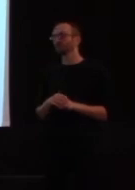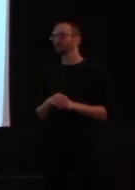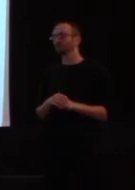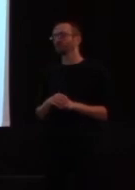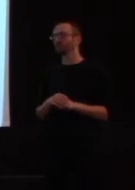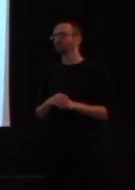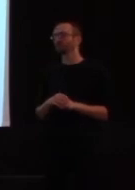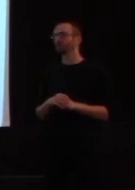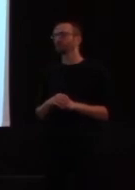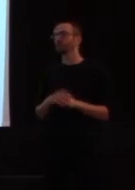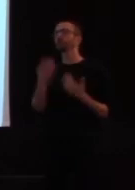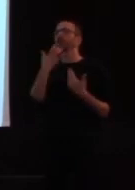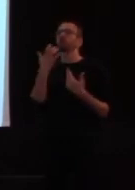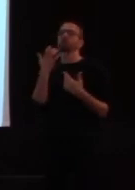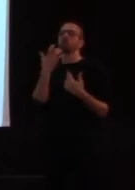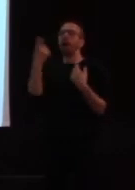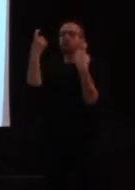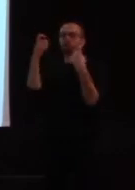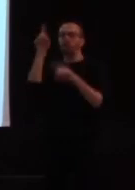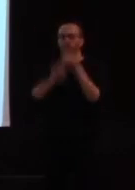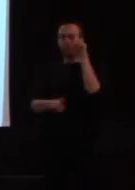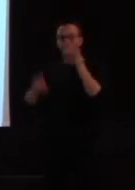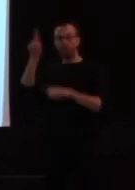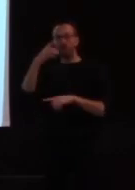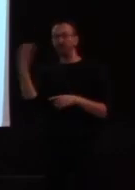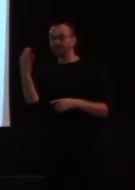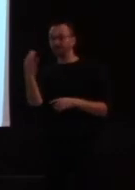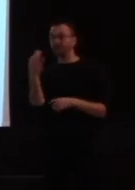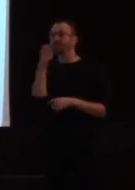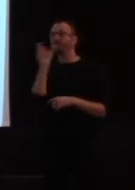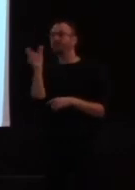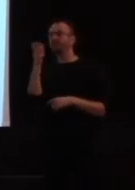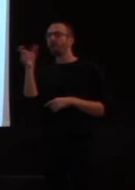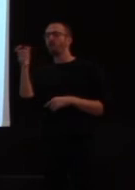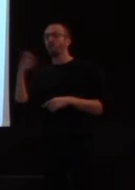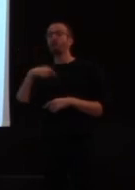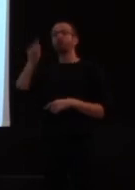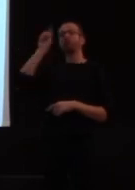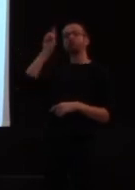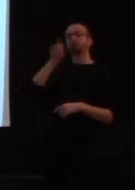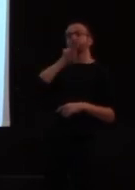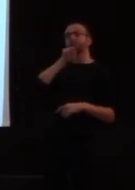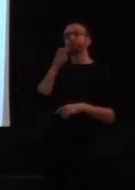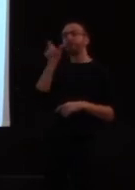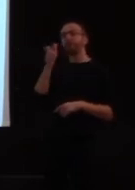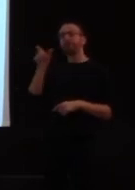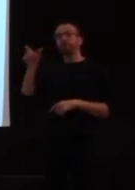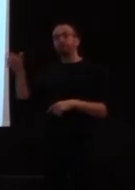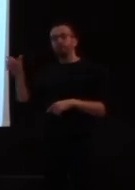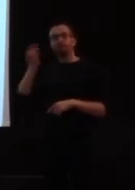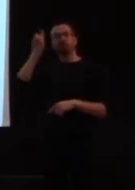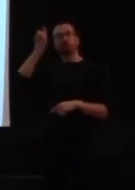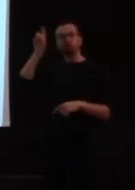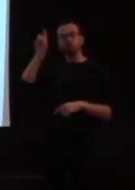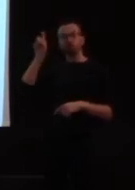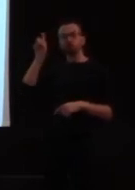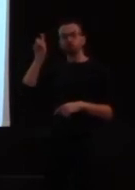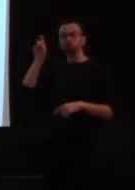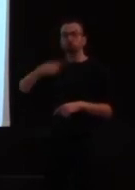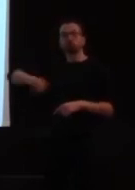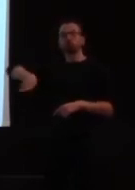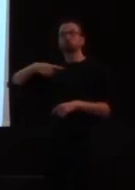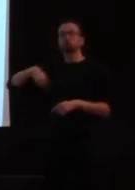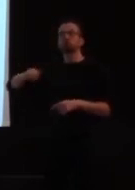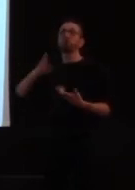uno de los problemas que tenemos en inglés, que muchas palabras que nosotros utilizamos, utilizamos los docentes, que forman parte del